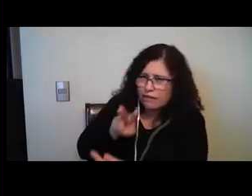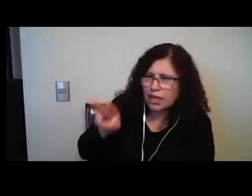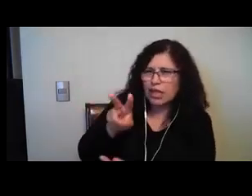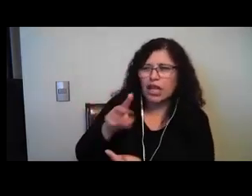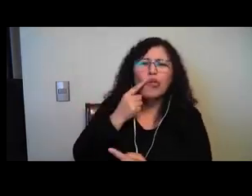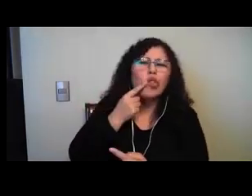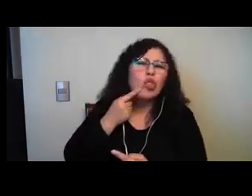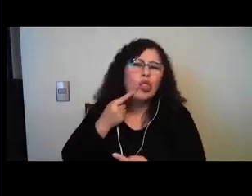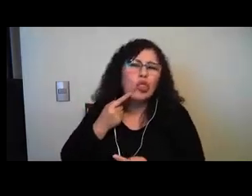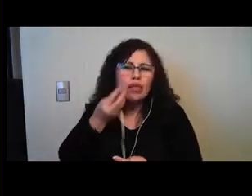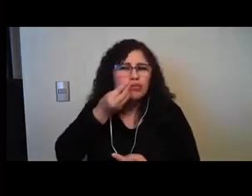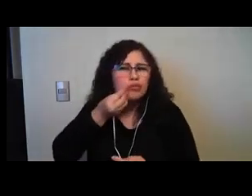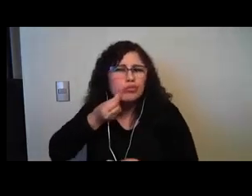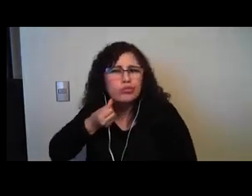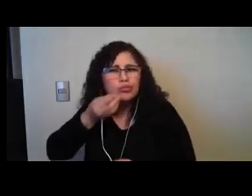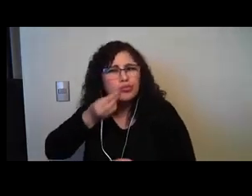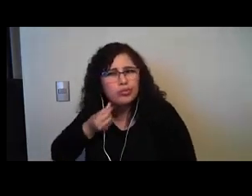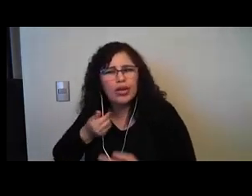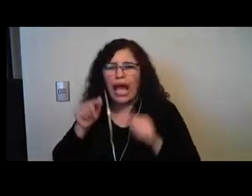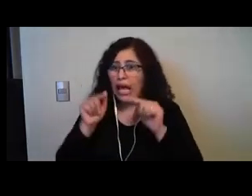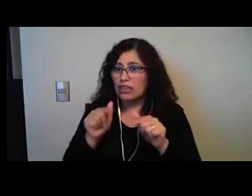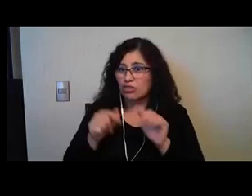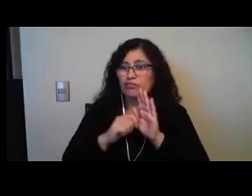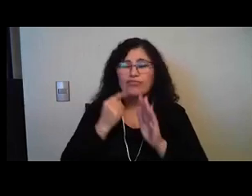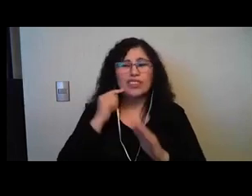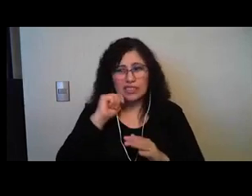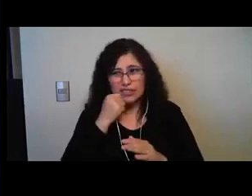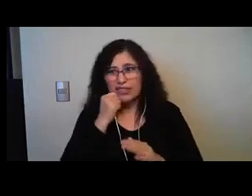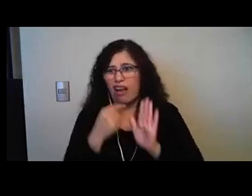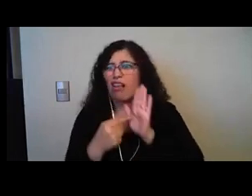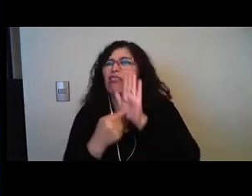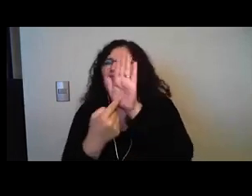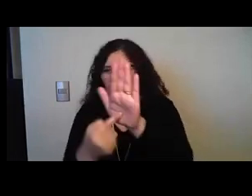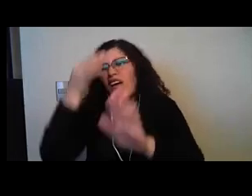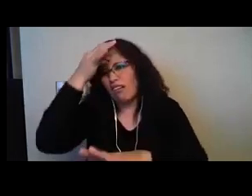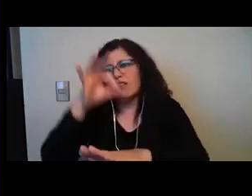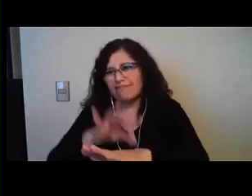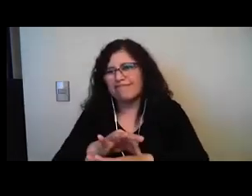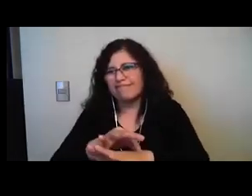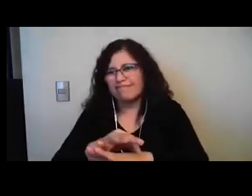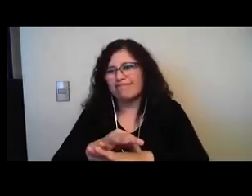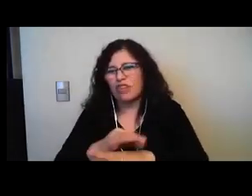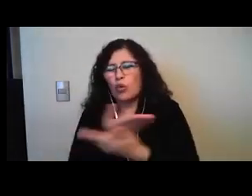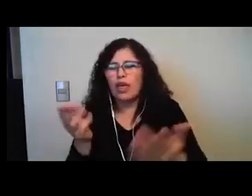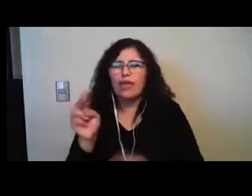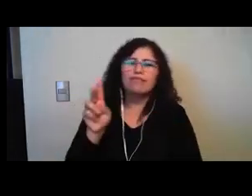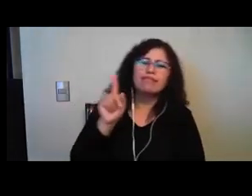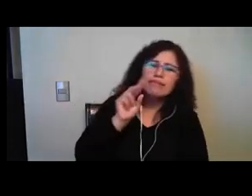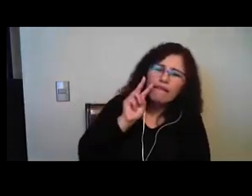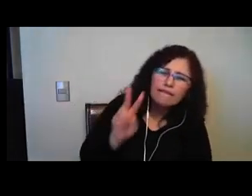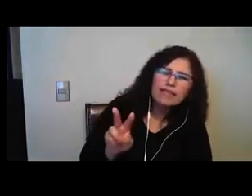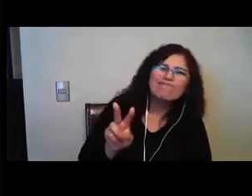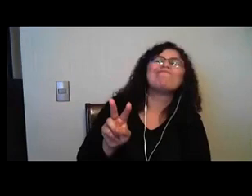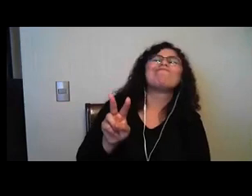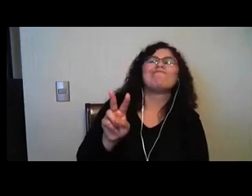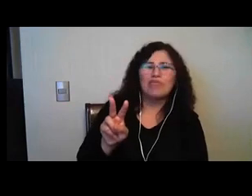salivación, constante salivación, es una manifestación de la enfermedad, ya que ustedes probablemente pueden encontrar